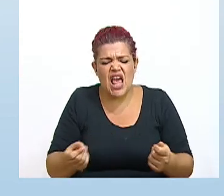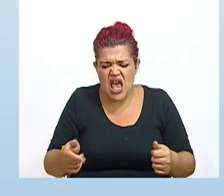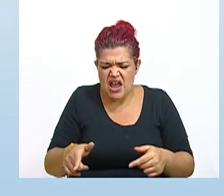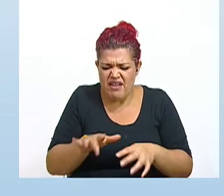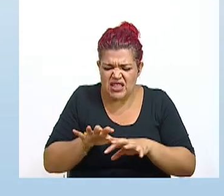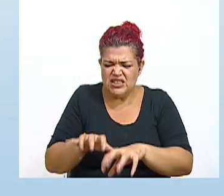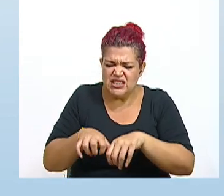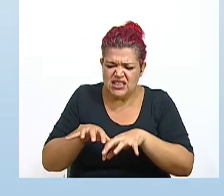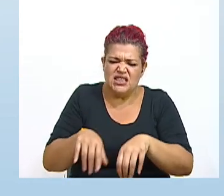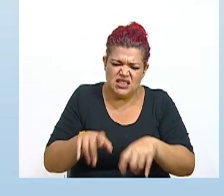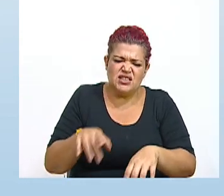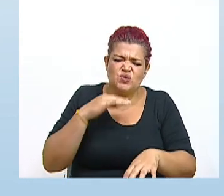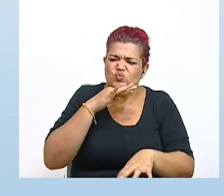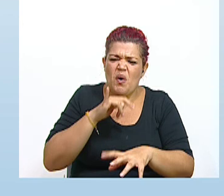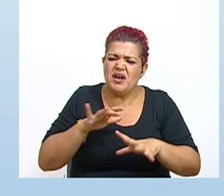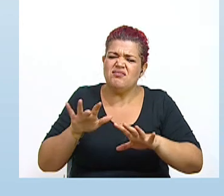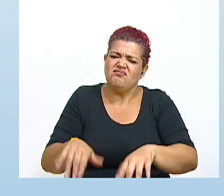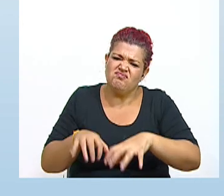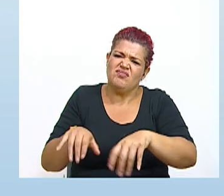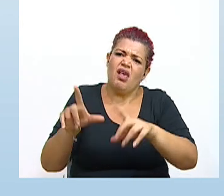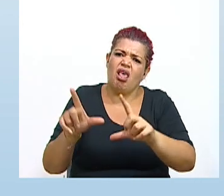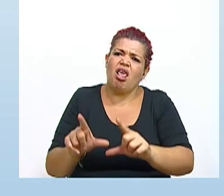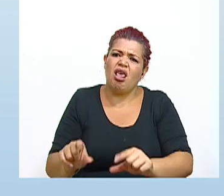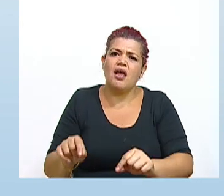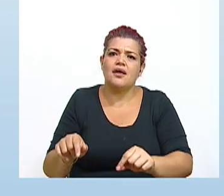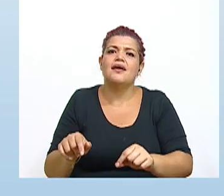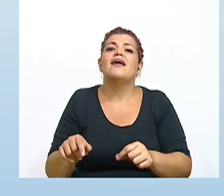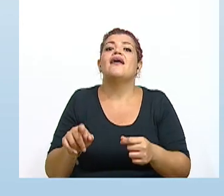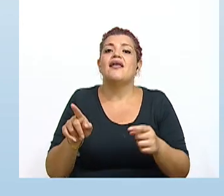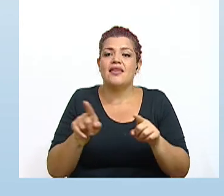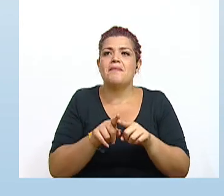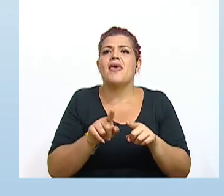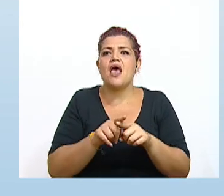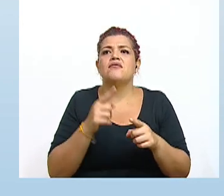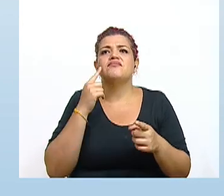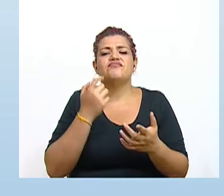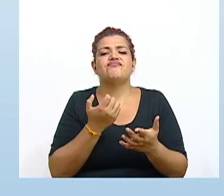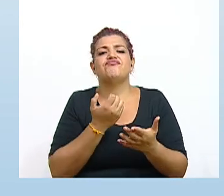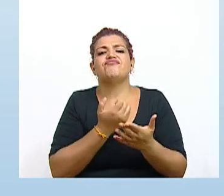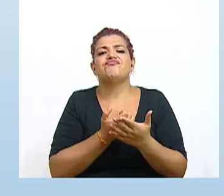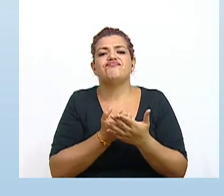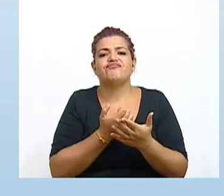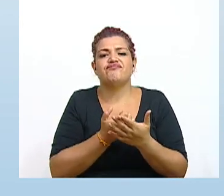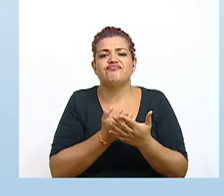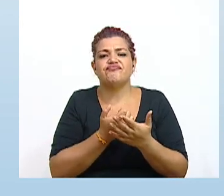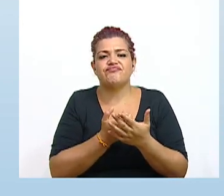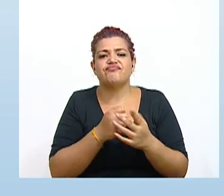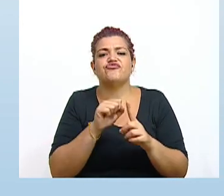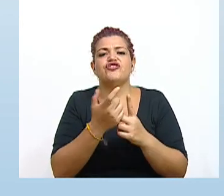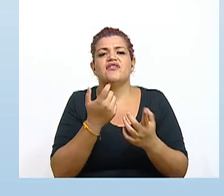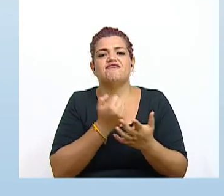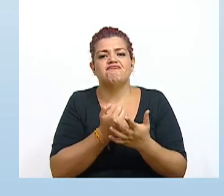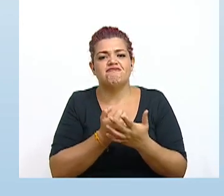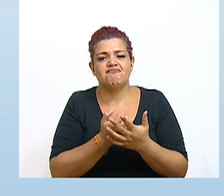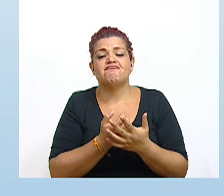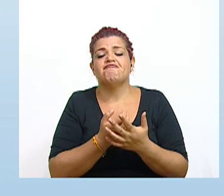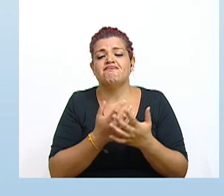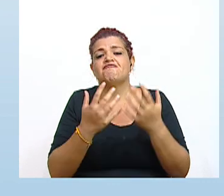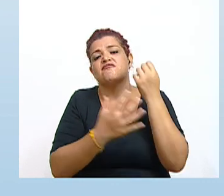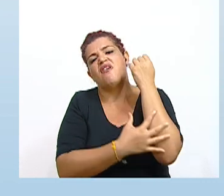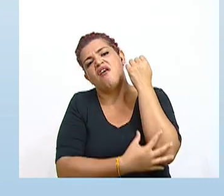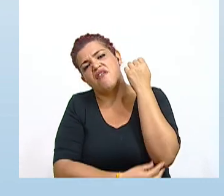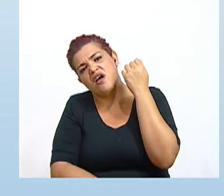con las condiciones socioeconómicas propias de nuestro país, los altos niveles de pobreza y desempleo que hemos experimentado, la